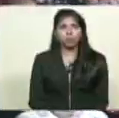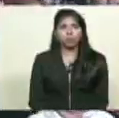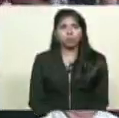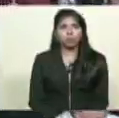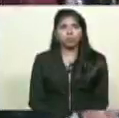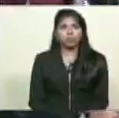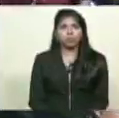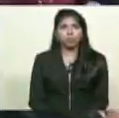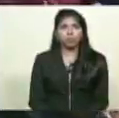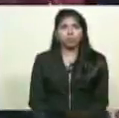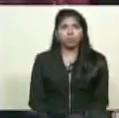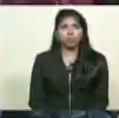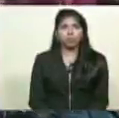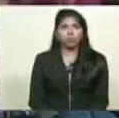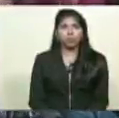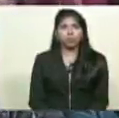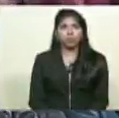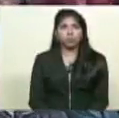Cuidado, Carmen.